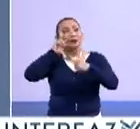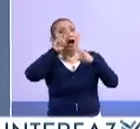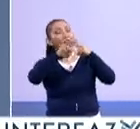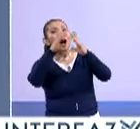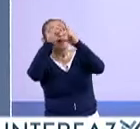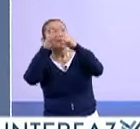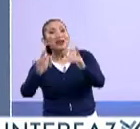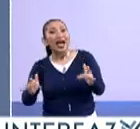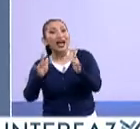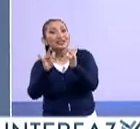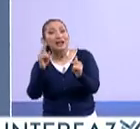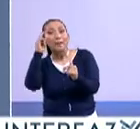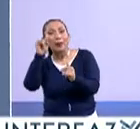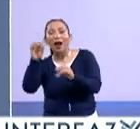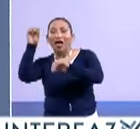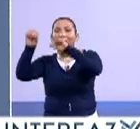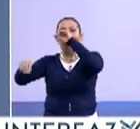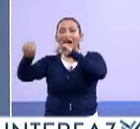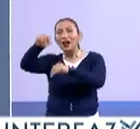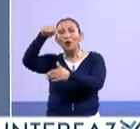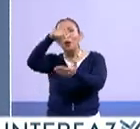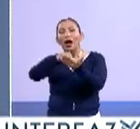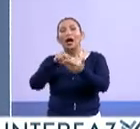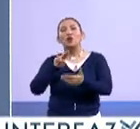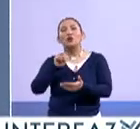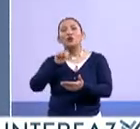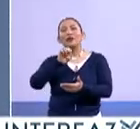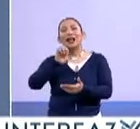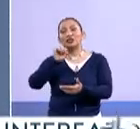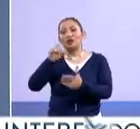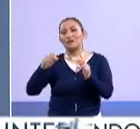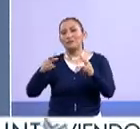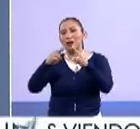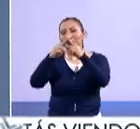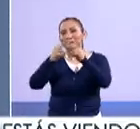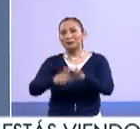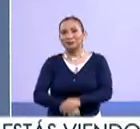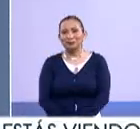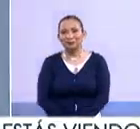a Francia para adornar la sede de la UNESCO allá en París.